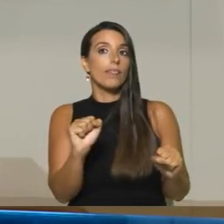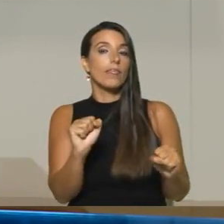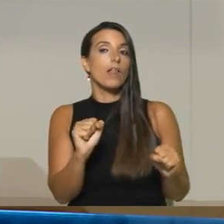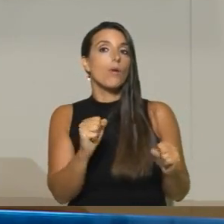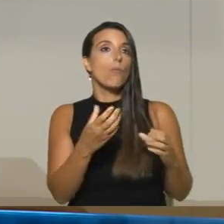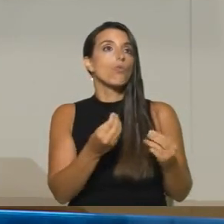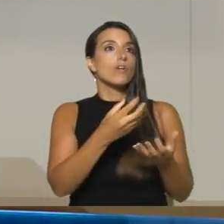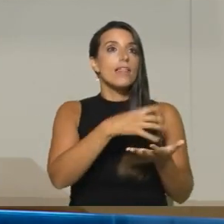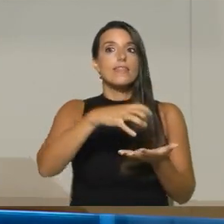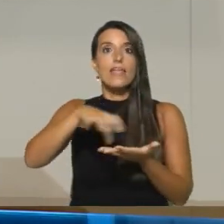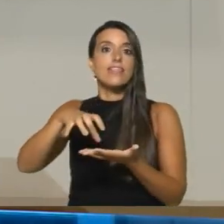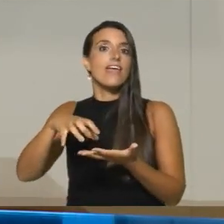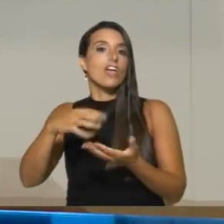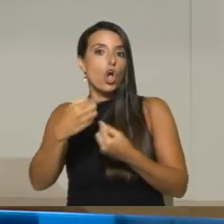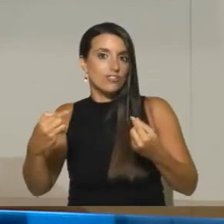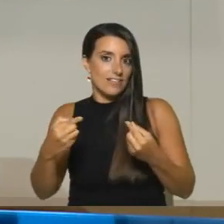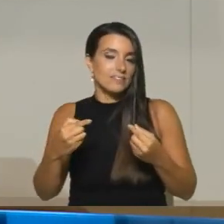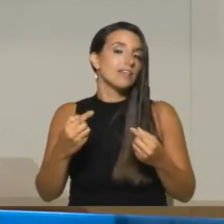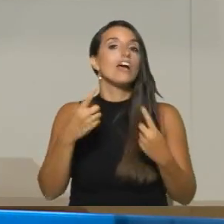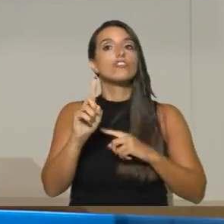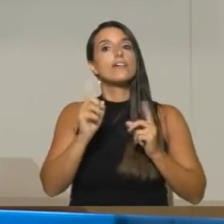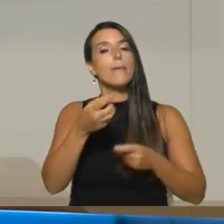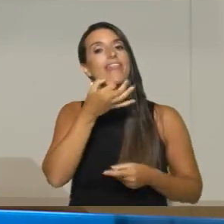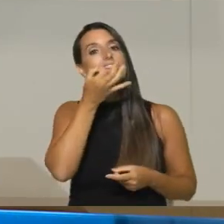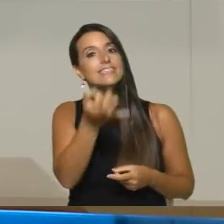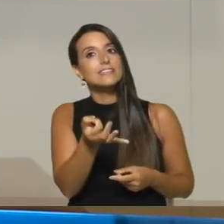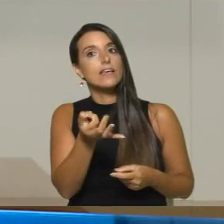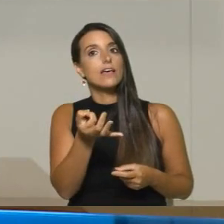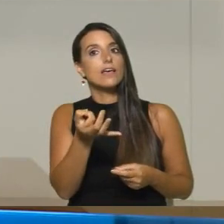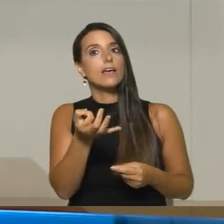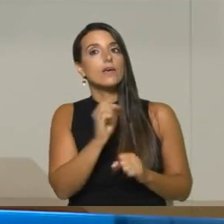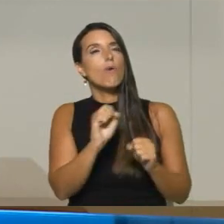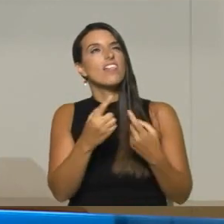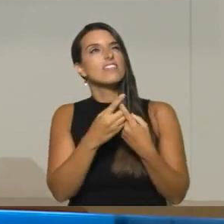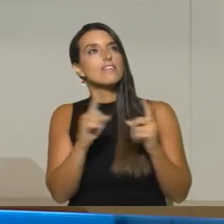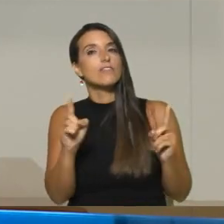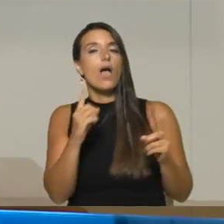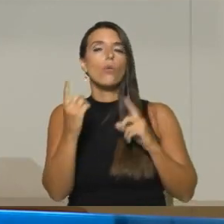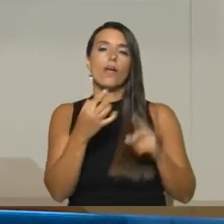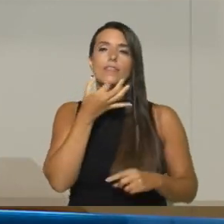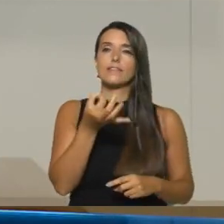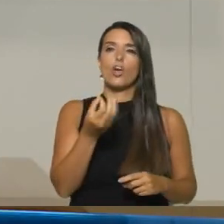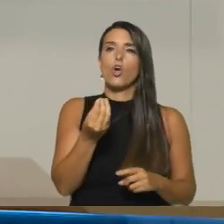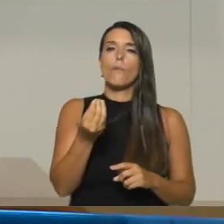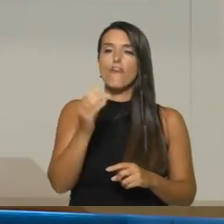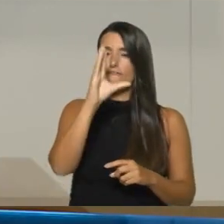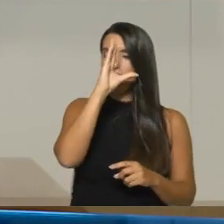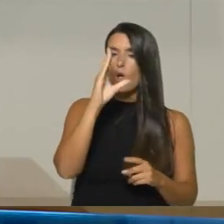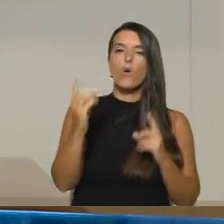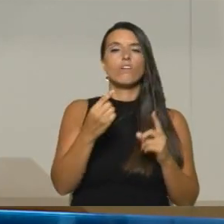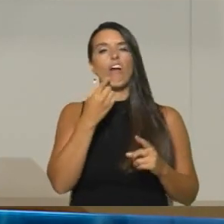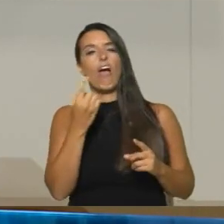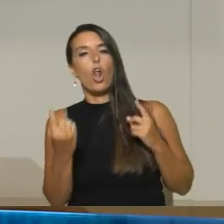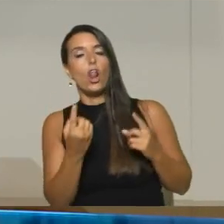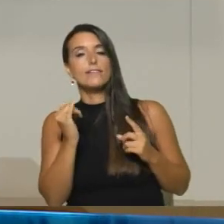cantidad de ámbitos de la vida nacional se ha dicho que quiero terminar con esto que la diferencia sea ninguneado mucho esto de febrero en